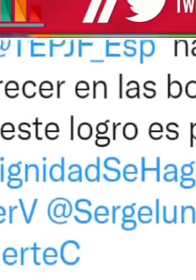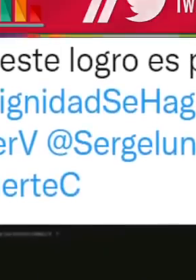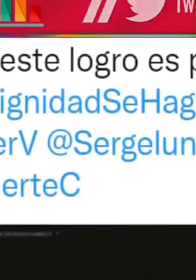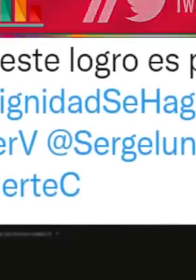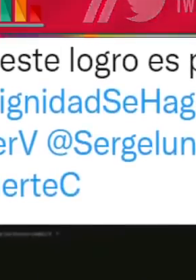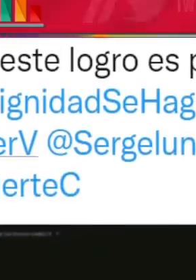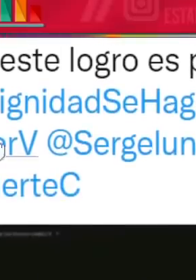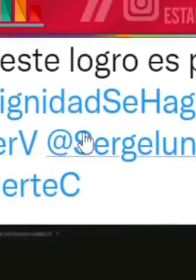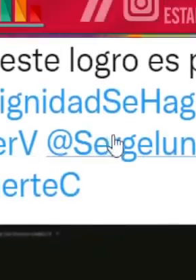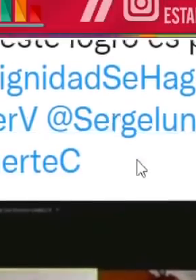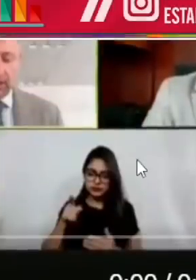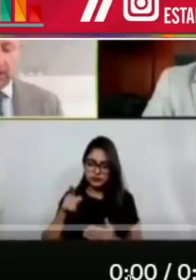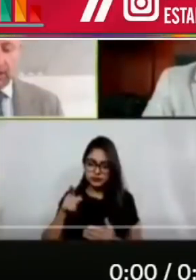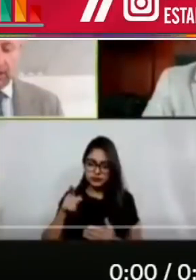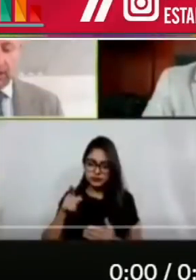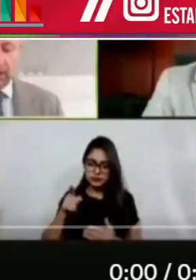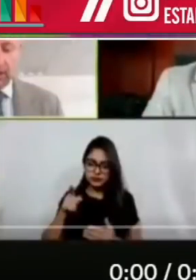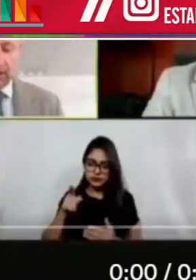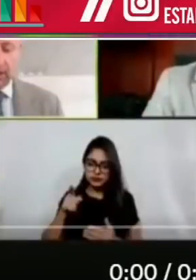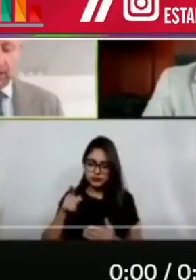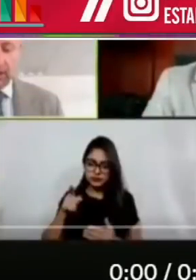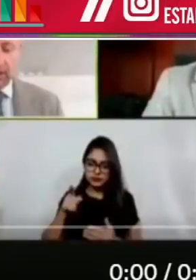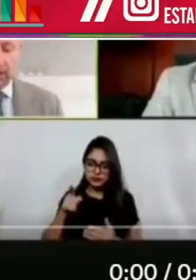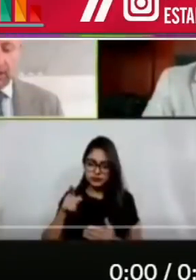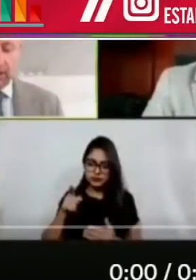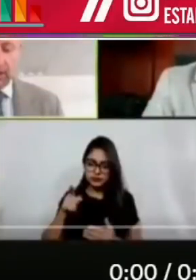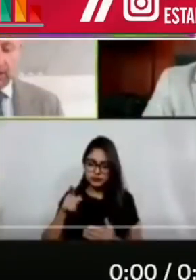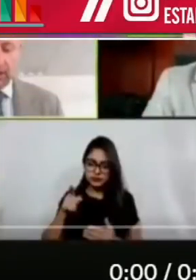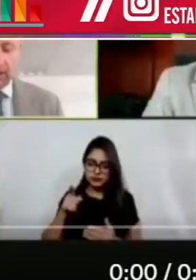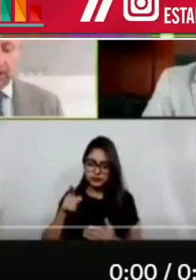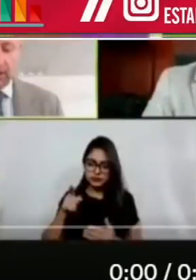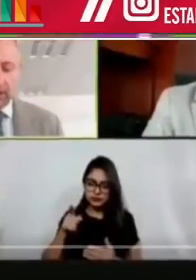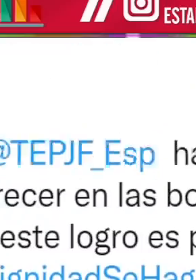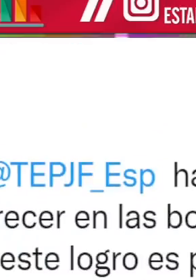¿no? Hasta que la dignidad se haga costumbre. Esto fue